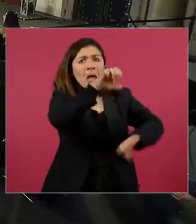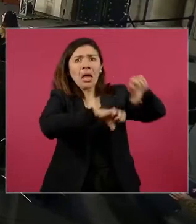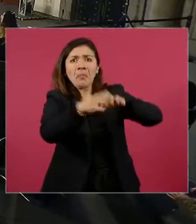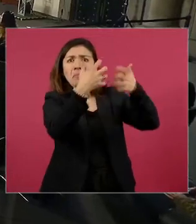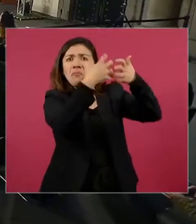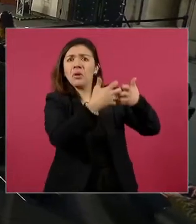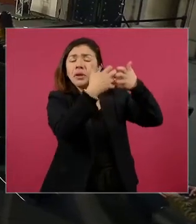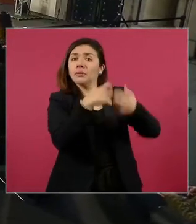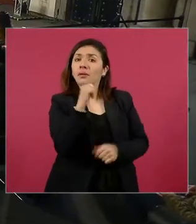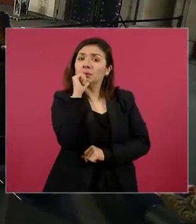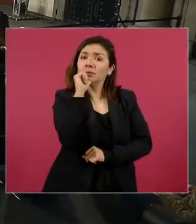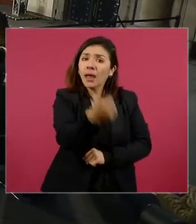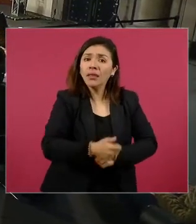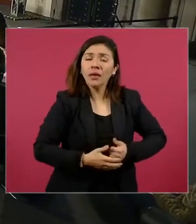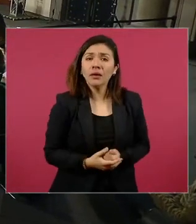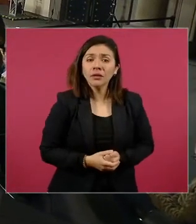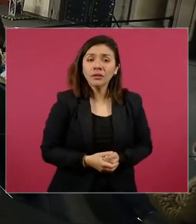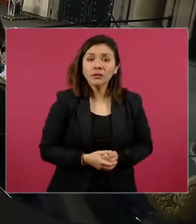que,